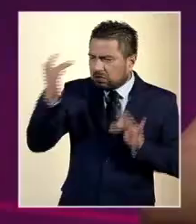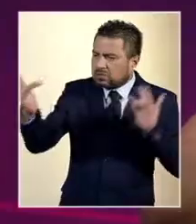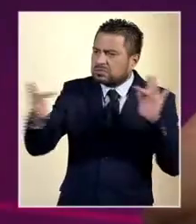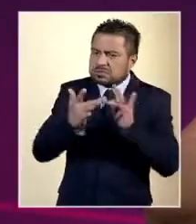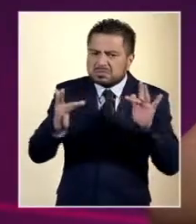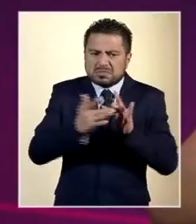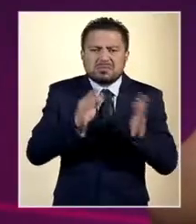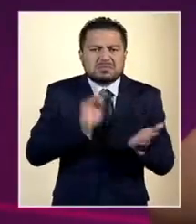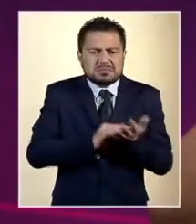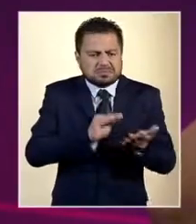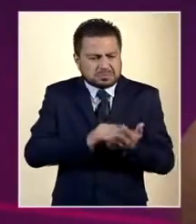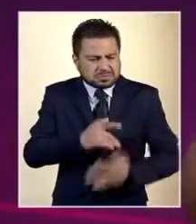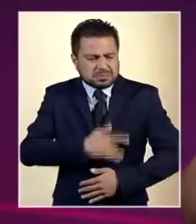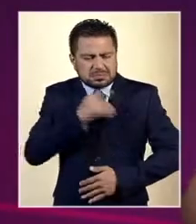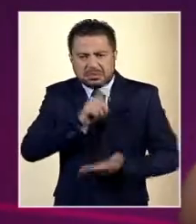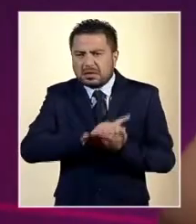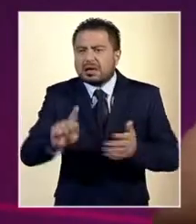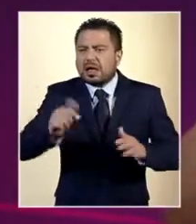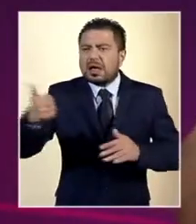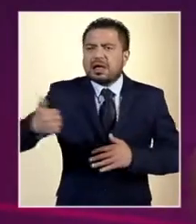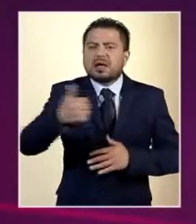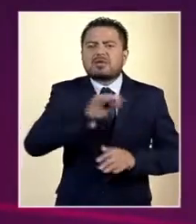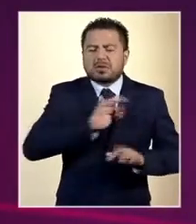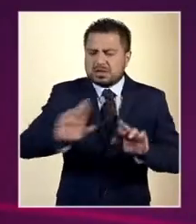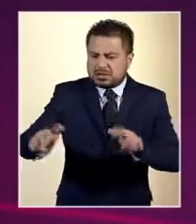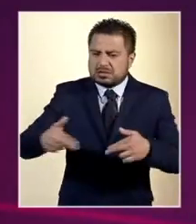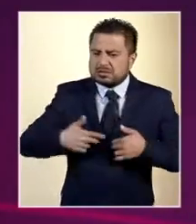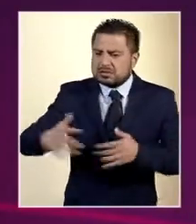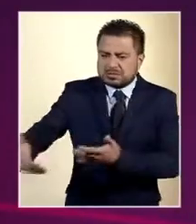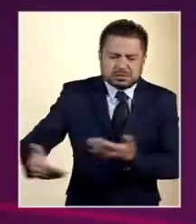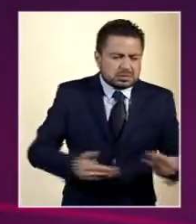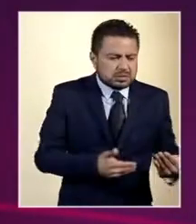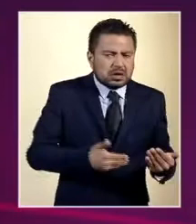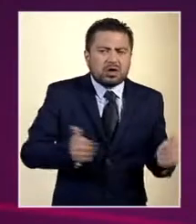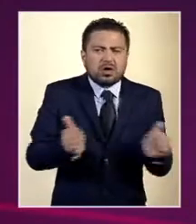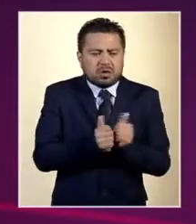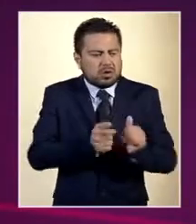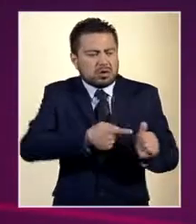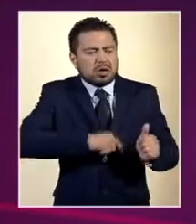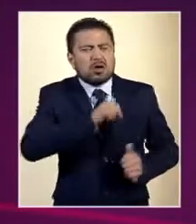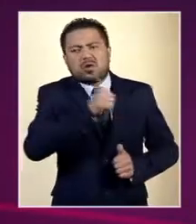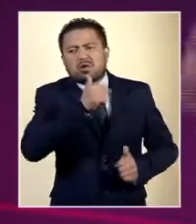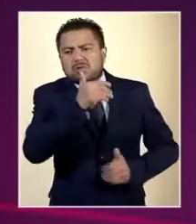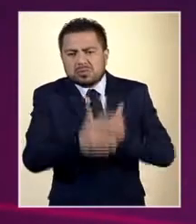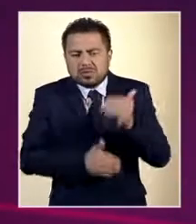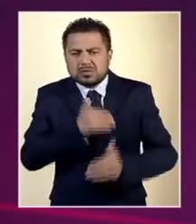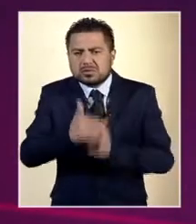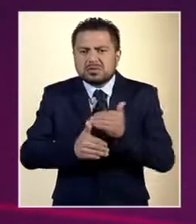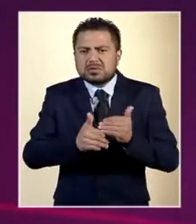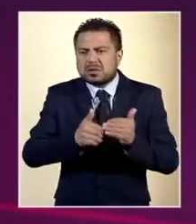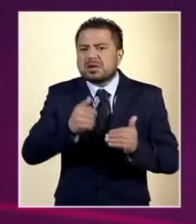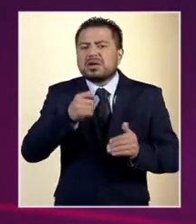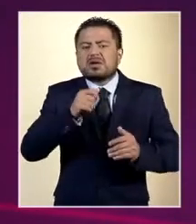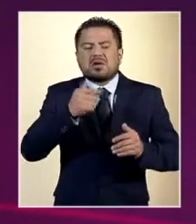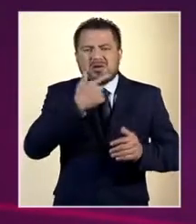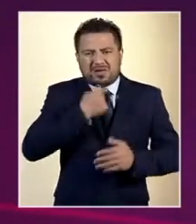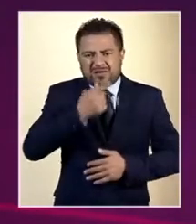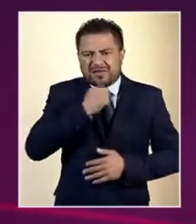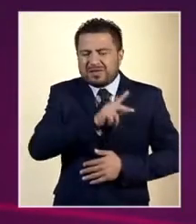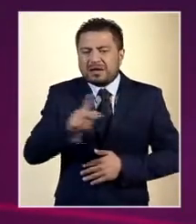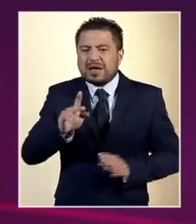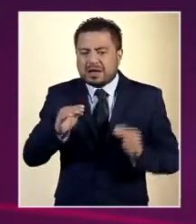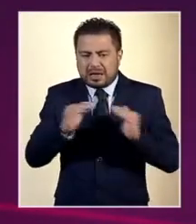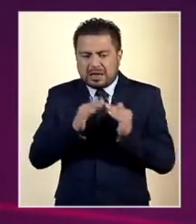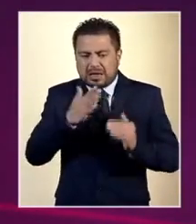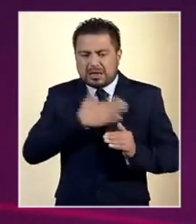tienen una perspectiva de derechos, que las pueden recibir, que pueden tener con ellos otro proceso. Y en el caso de los varones, nuestra